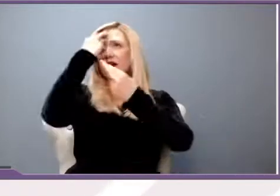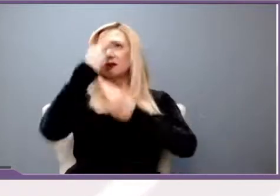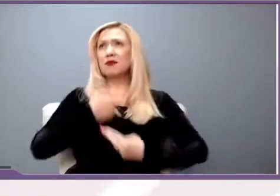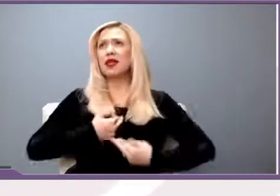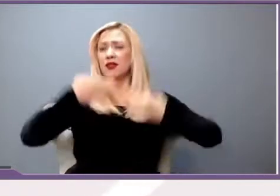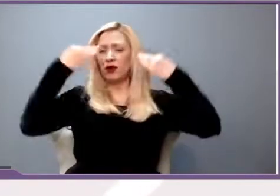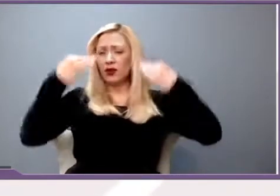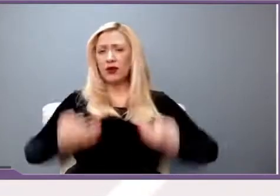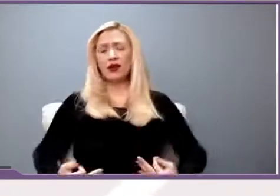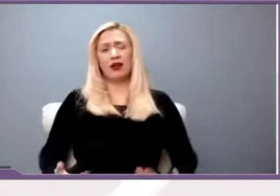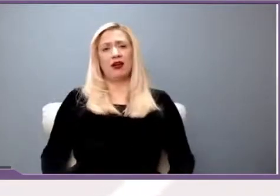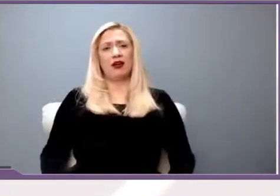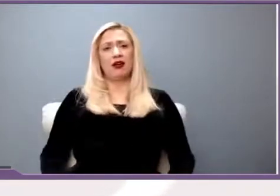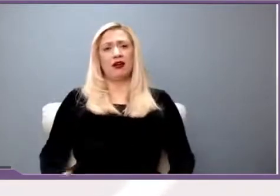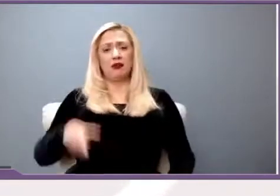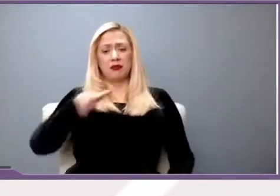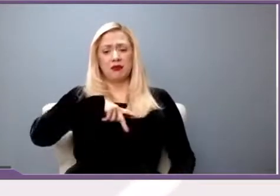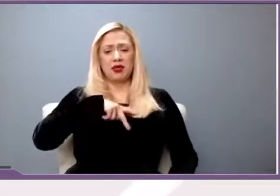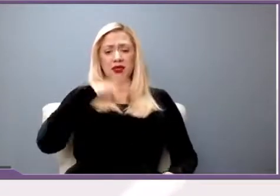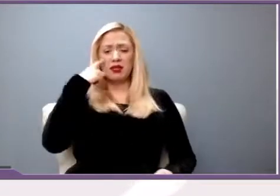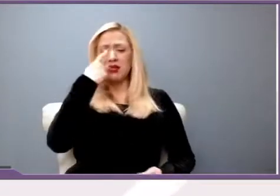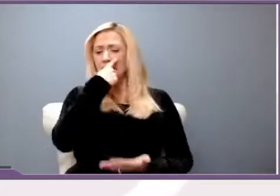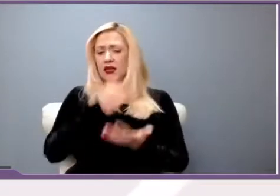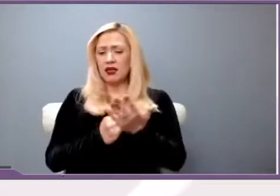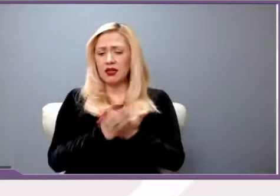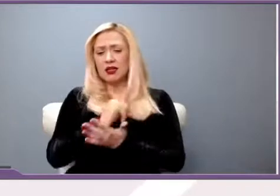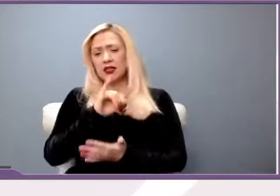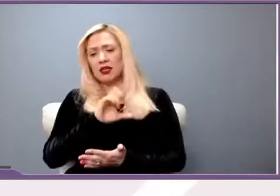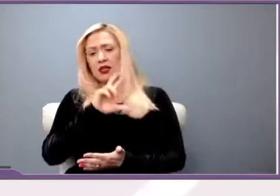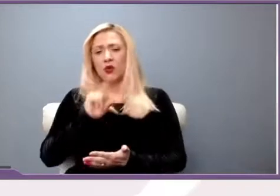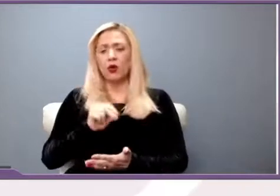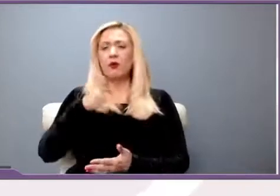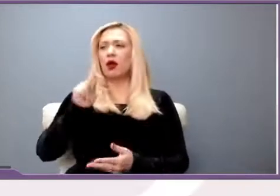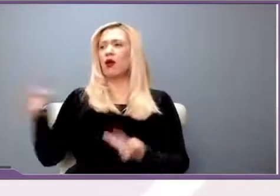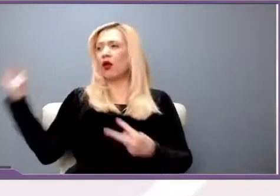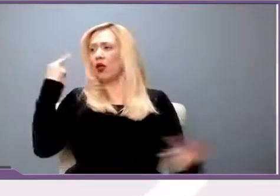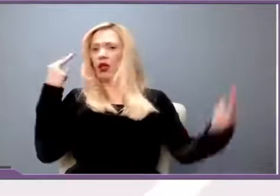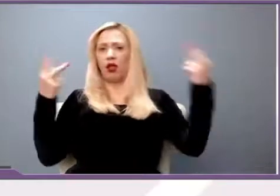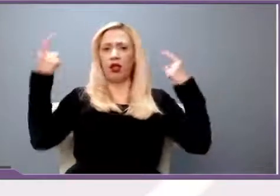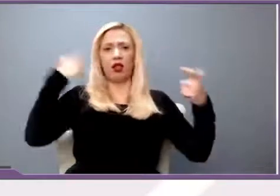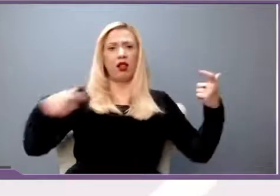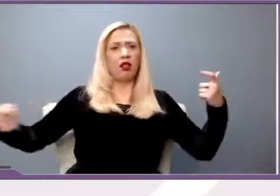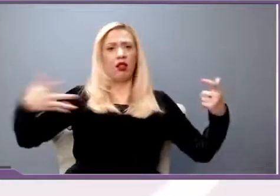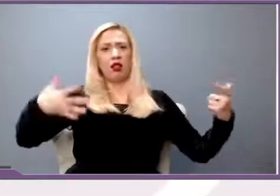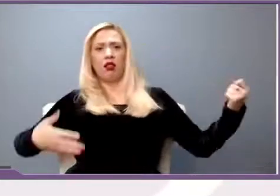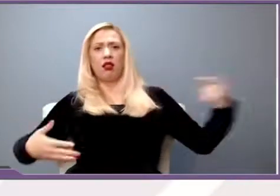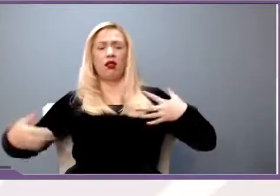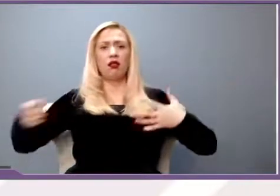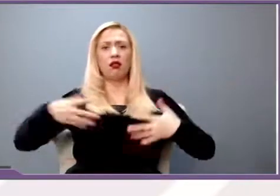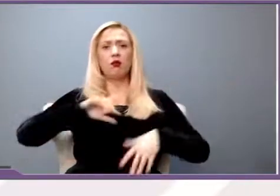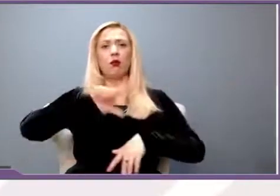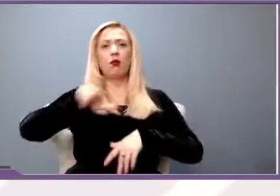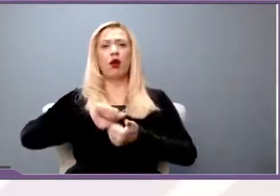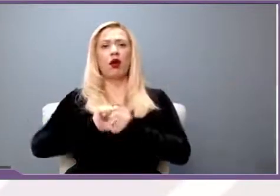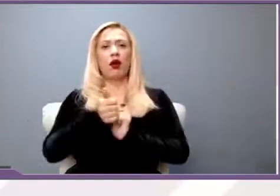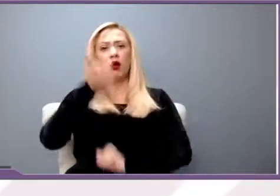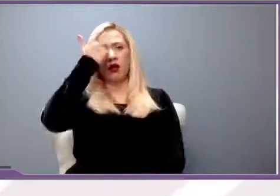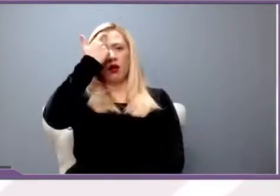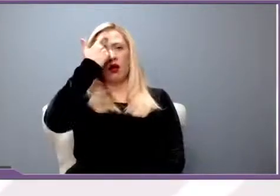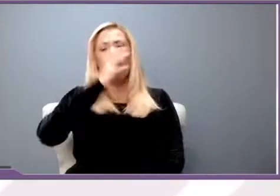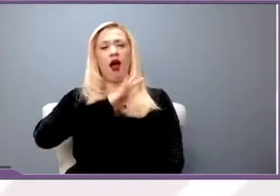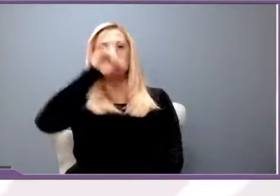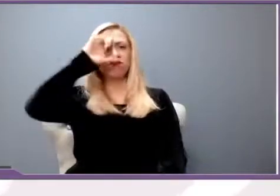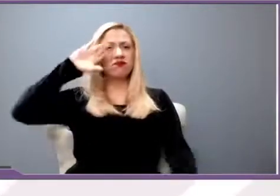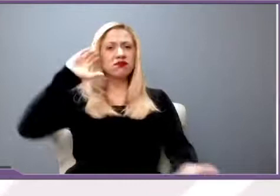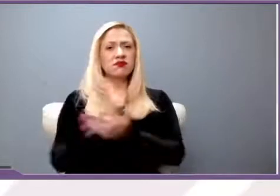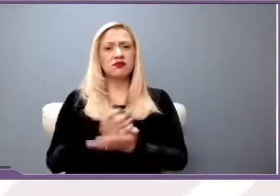sobre nuestras decisiones y estos prejuicios que van dañando nuestra salud mental y que, bueno, vamos reproduciendo por ahí a través de este